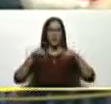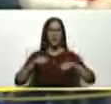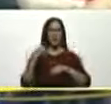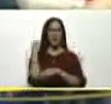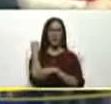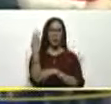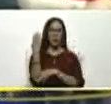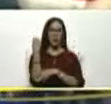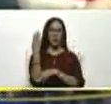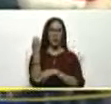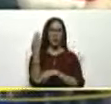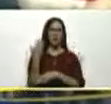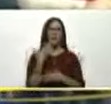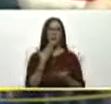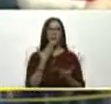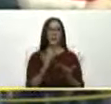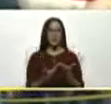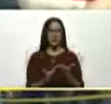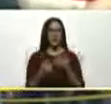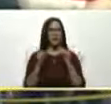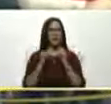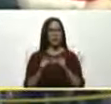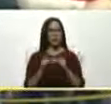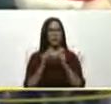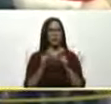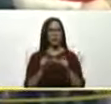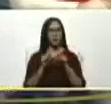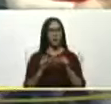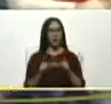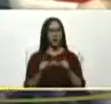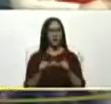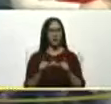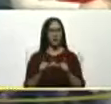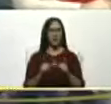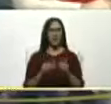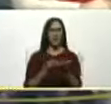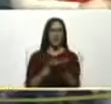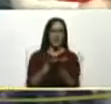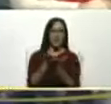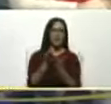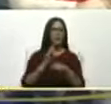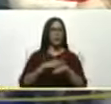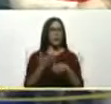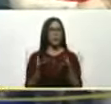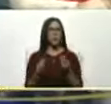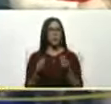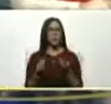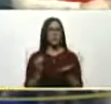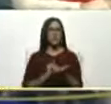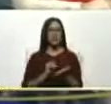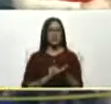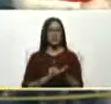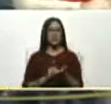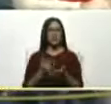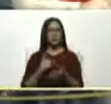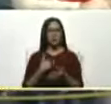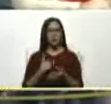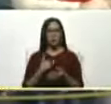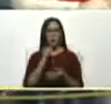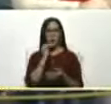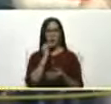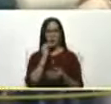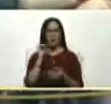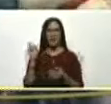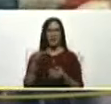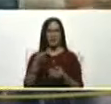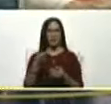nos ha permitido mantener el legado. Porque muchas veces yo, como generación genial,